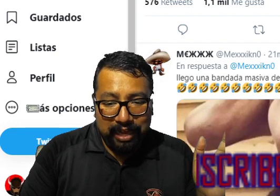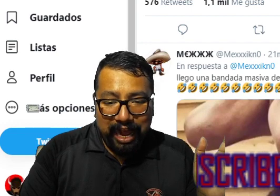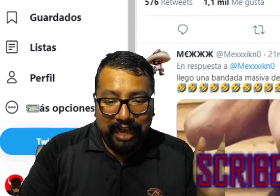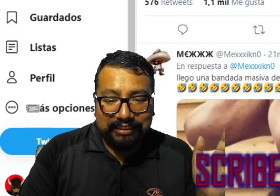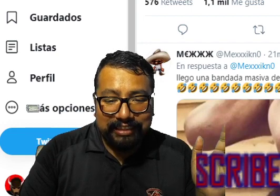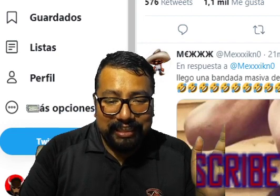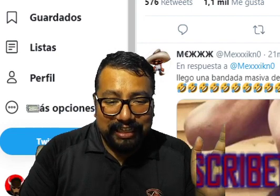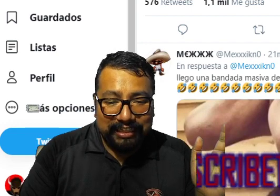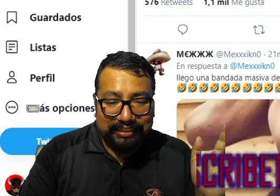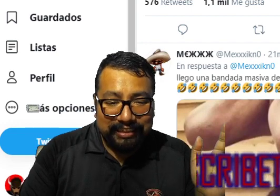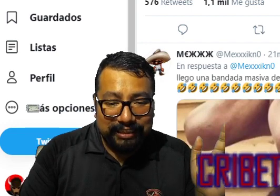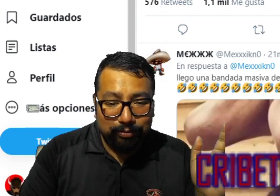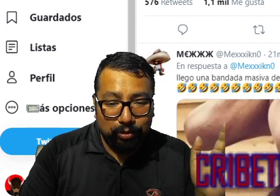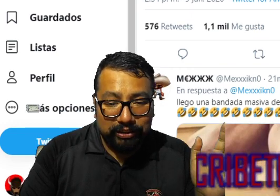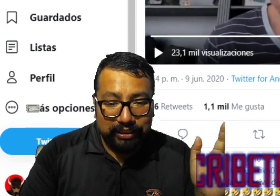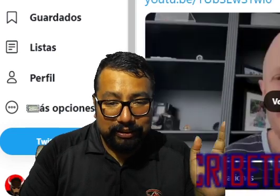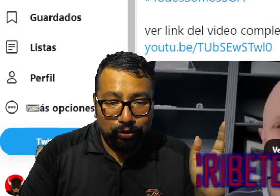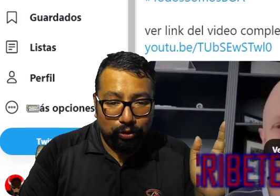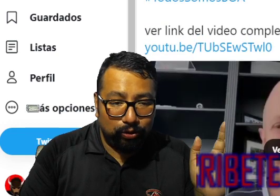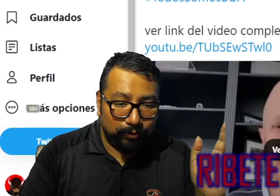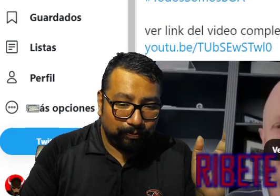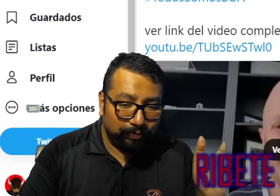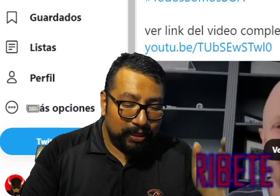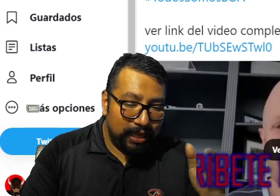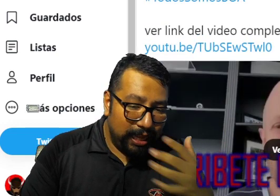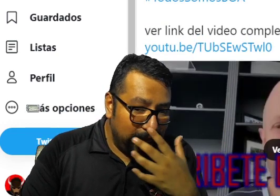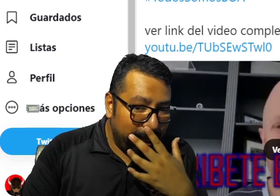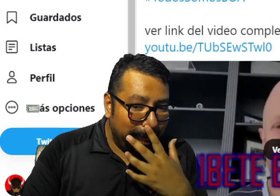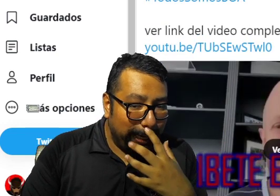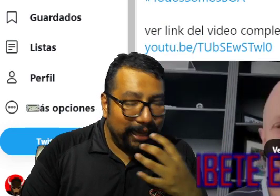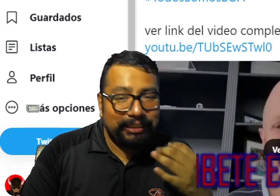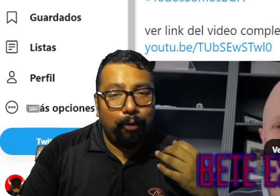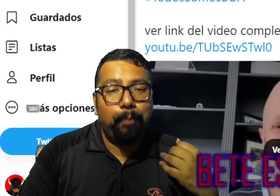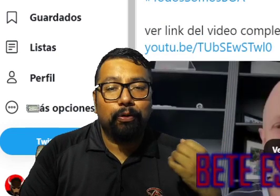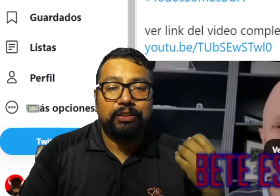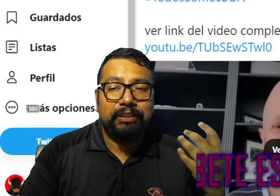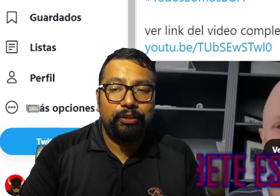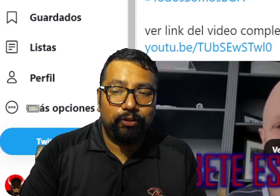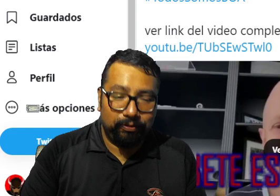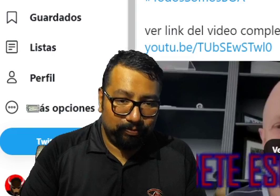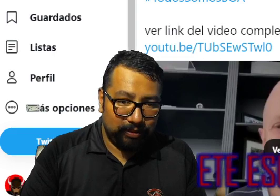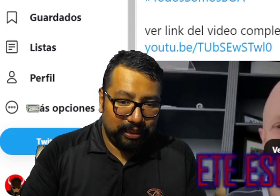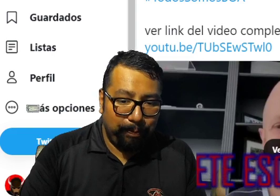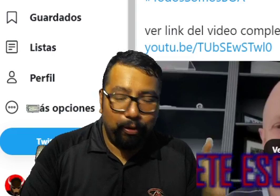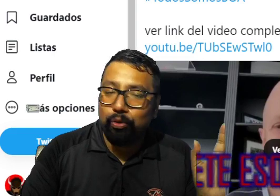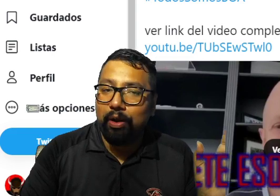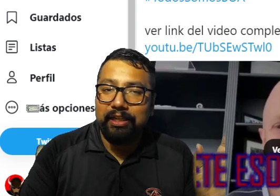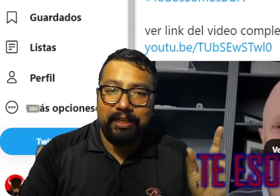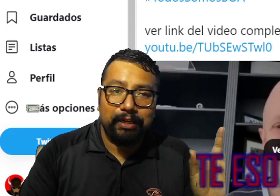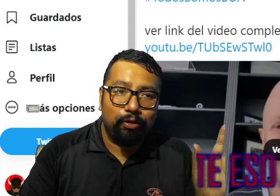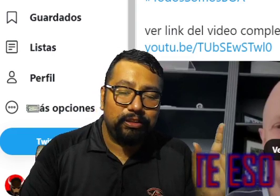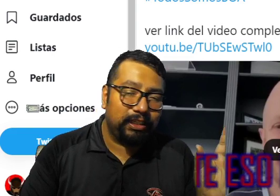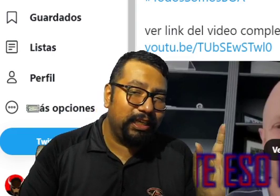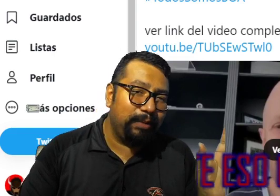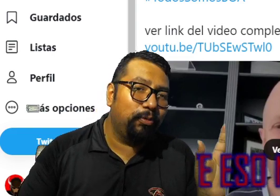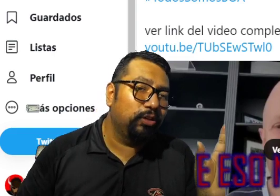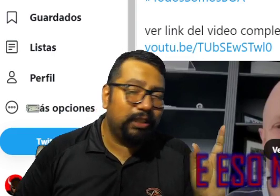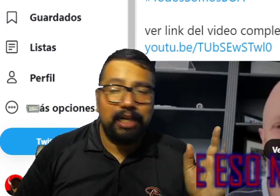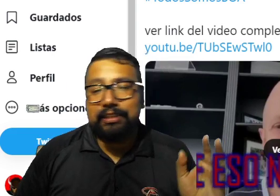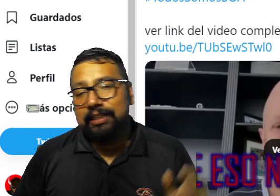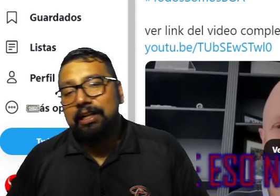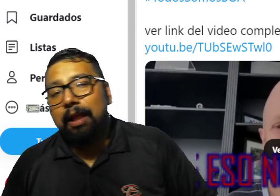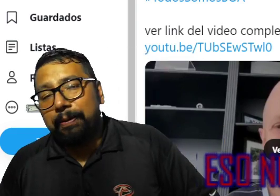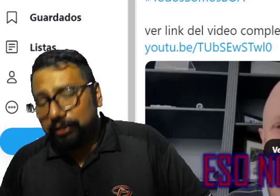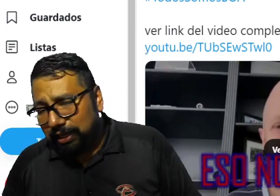no así de sí mismo es esto esta oposición que por cualquier cosa quiere